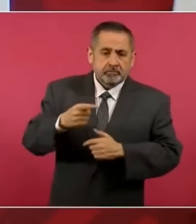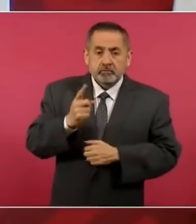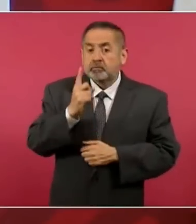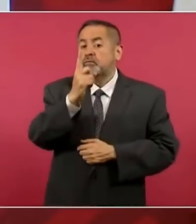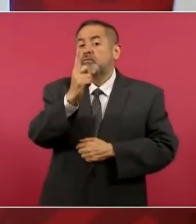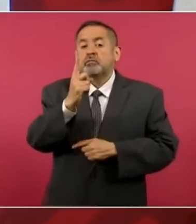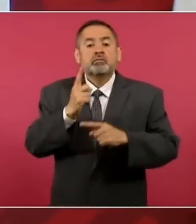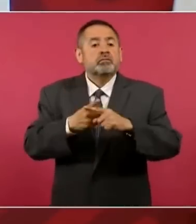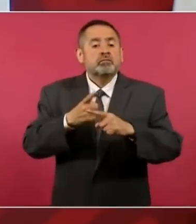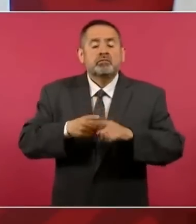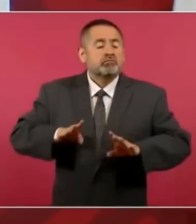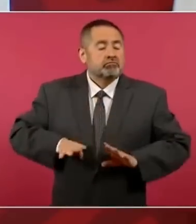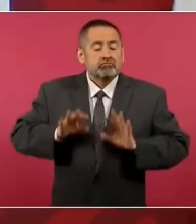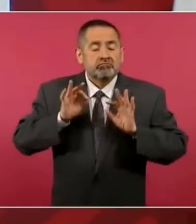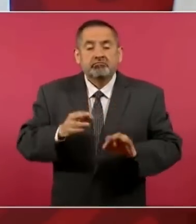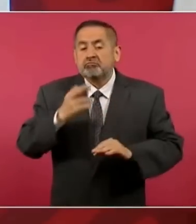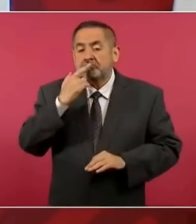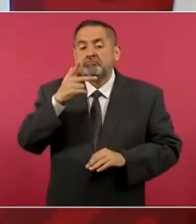adicional,